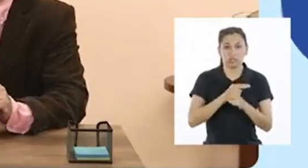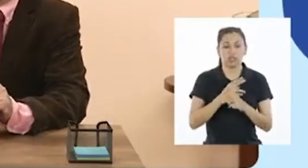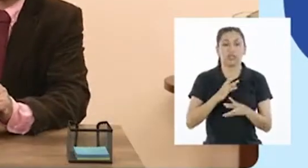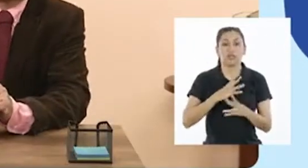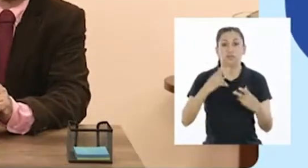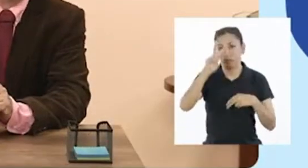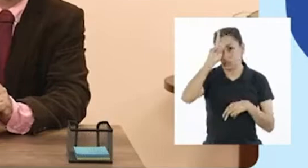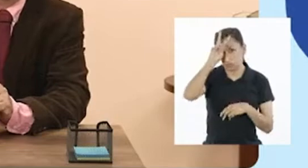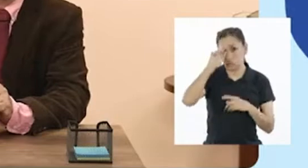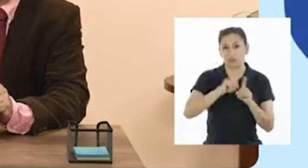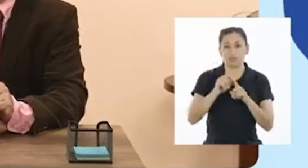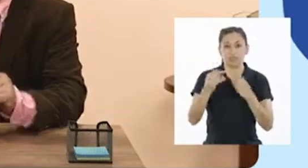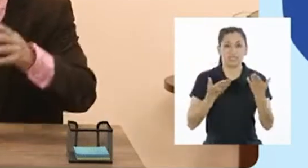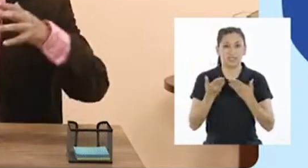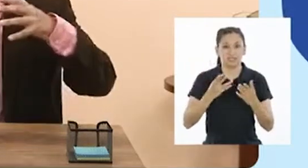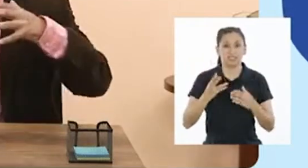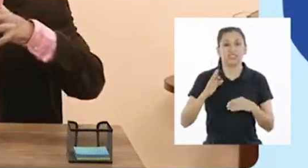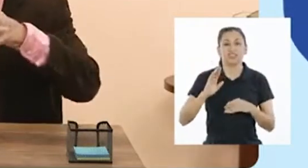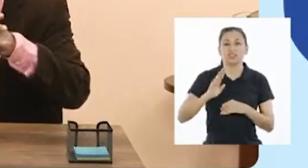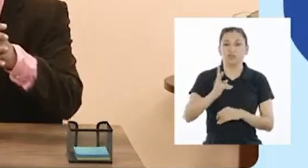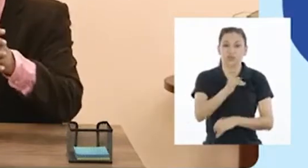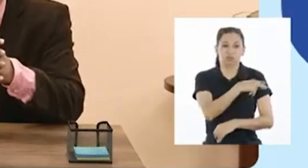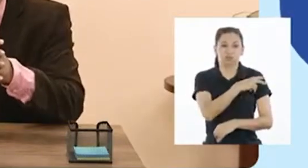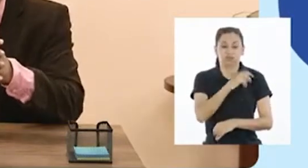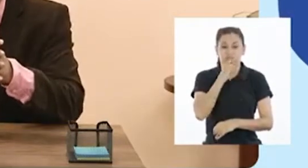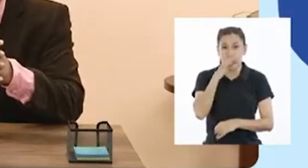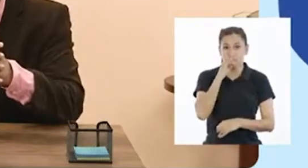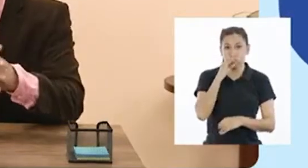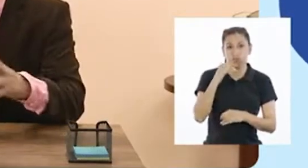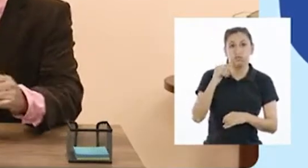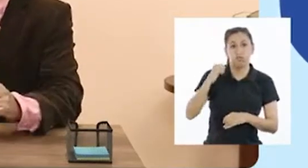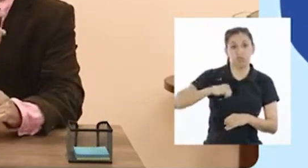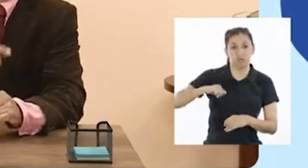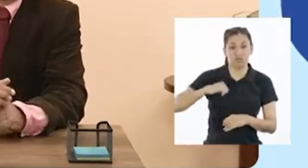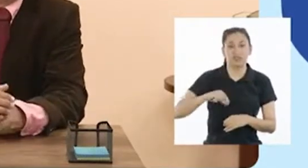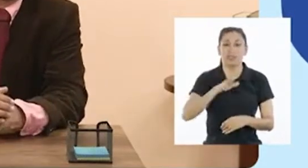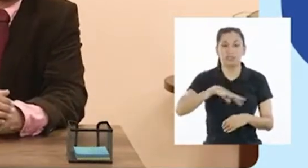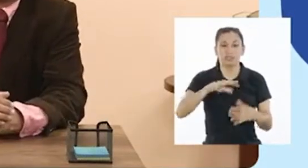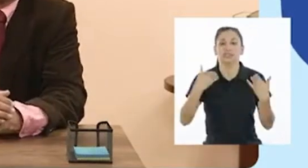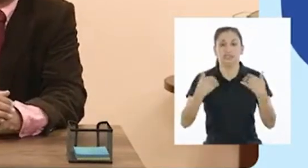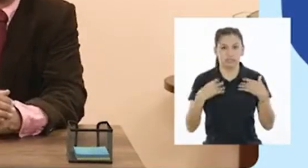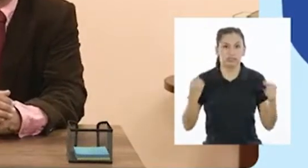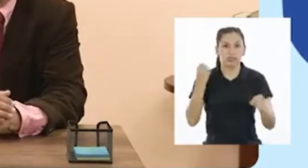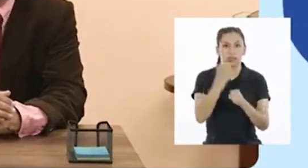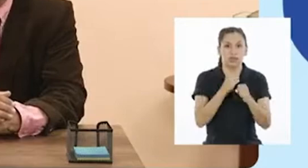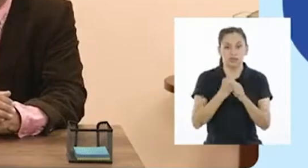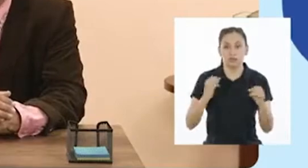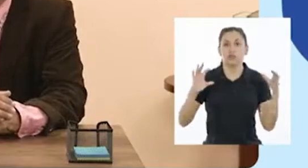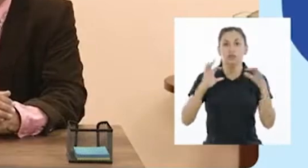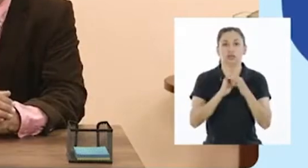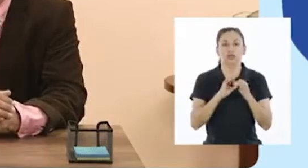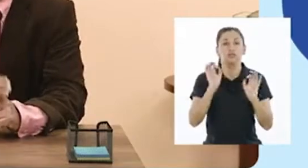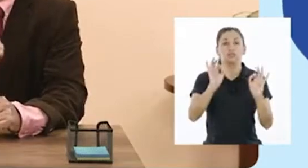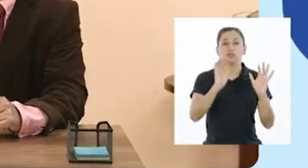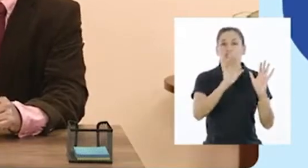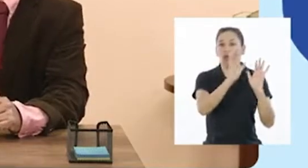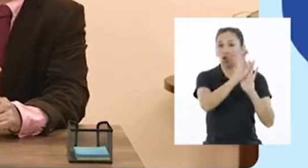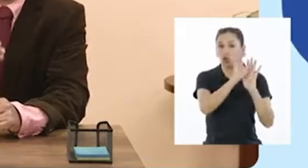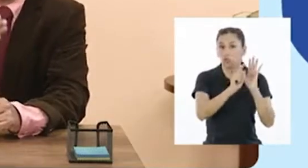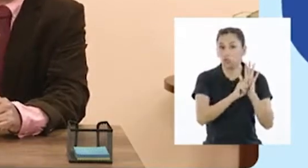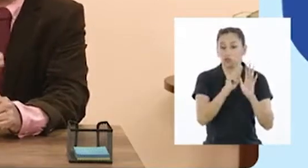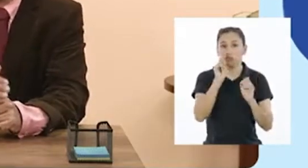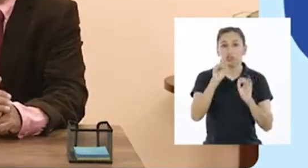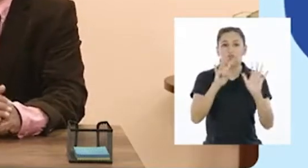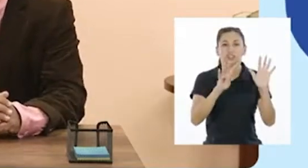el servicio de serenazgo deben ser aliados. La propia Constitución de 1993 creó